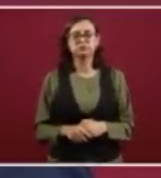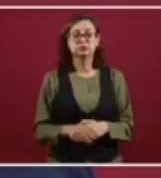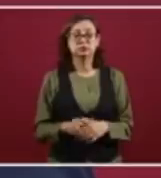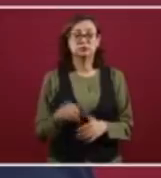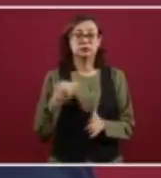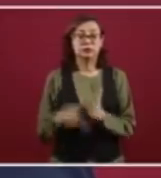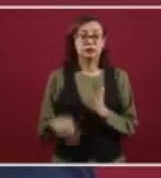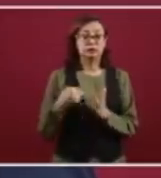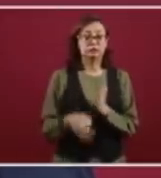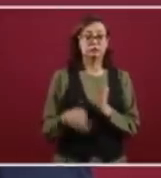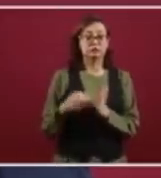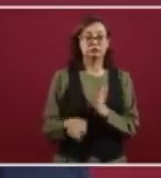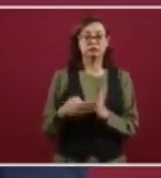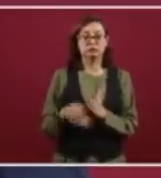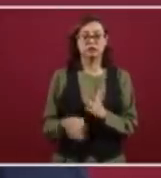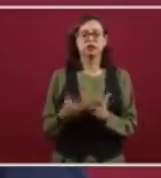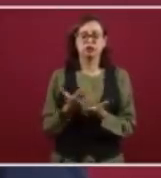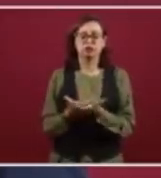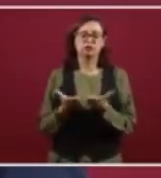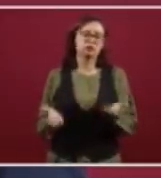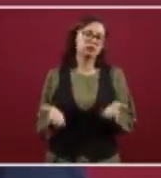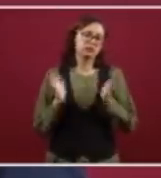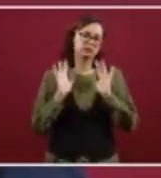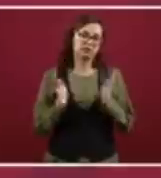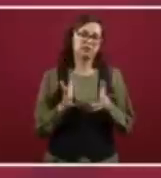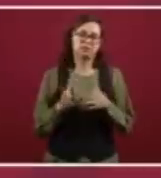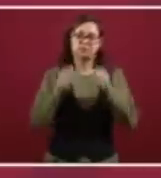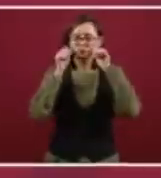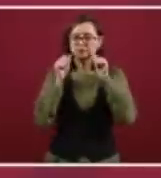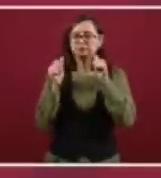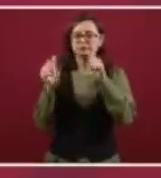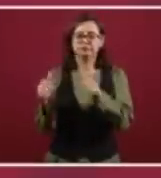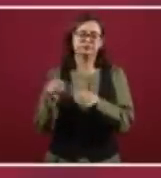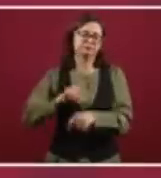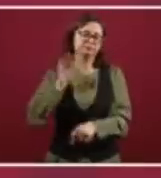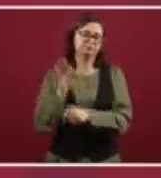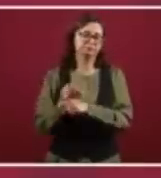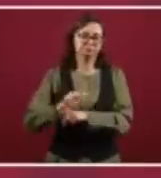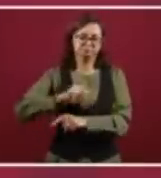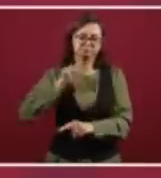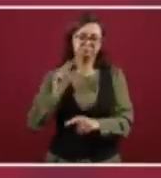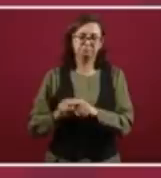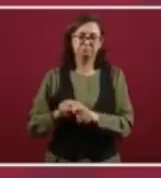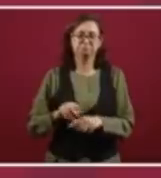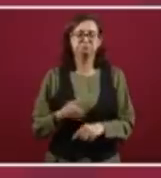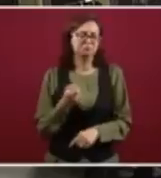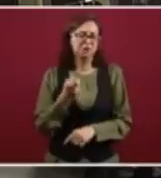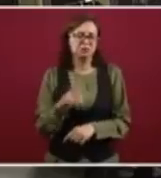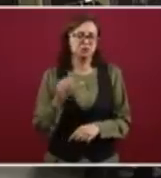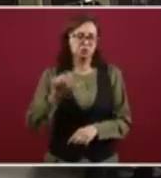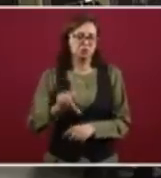pendiente en cuanto a protección civil. Eso es básicamente lo que.